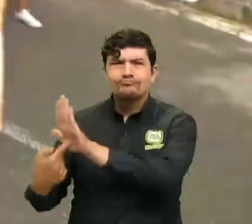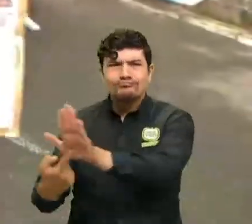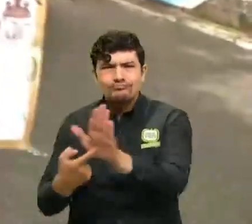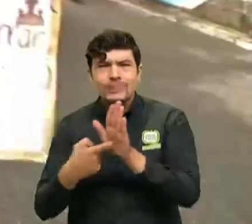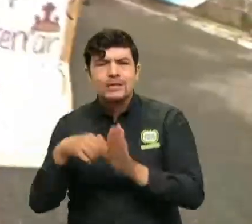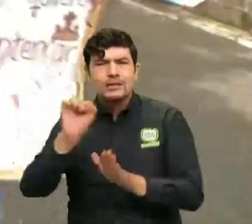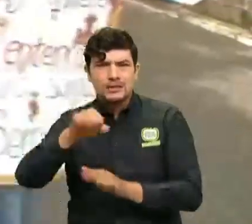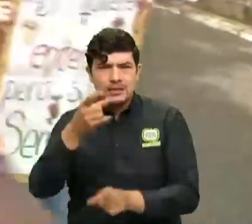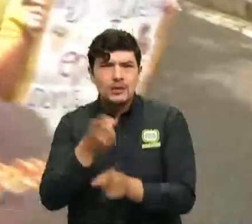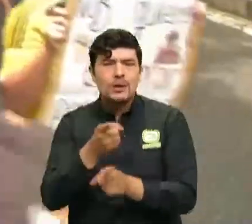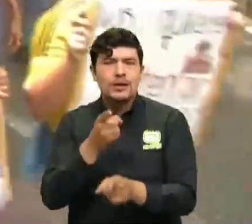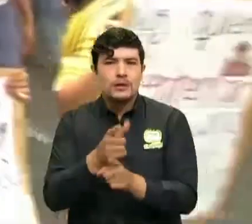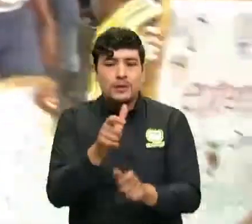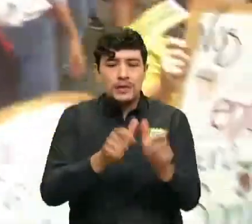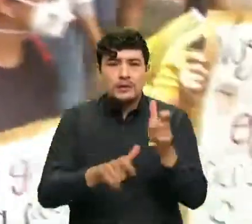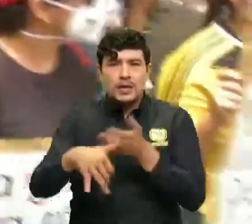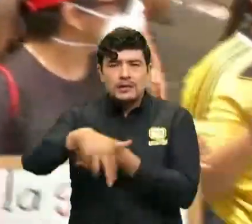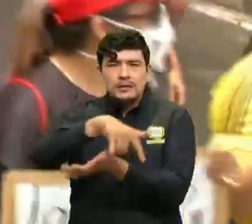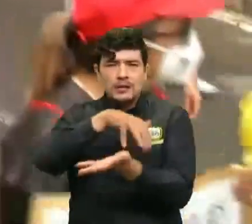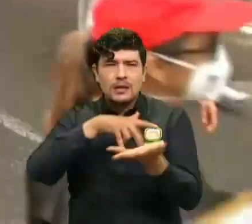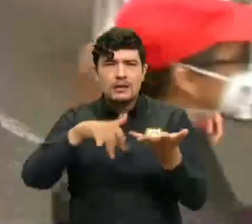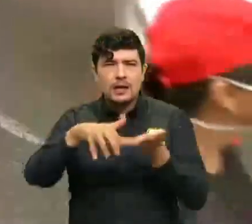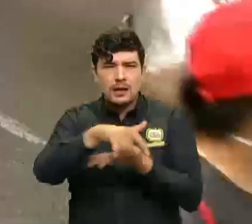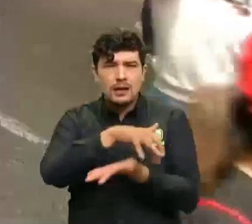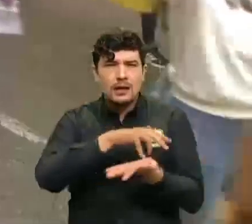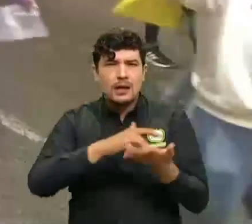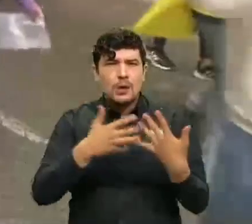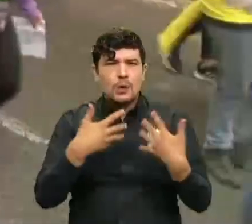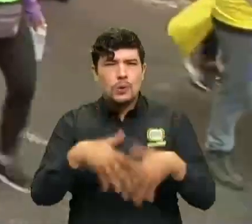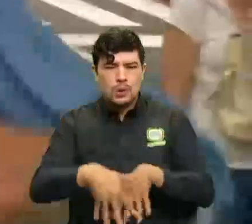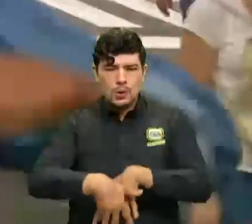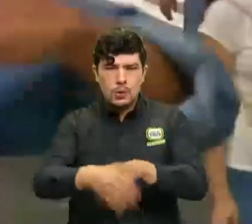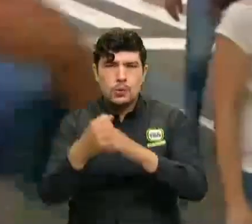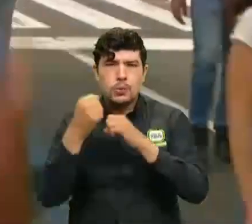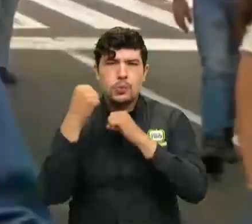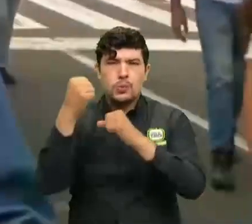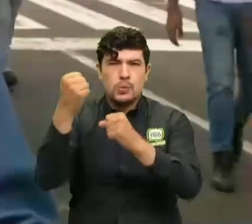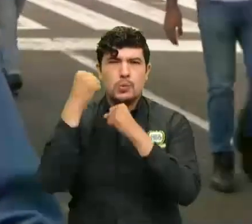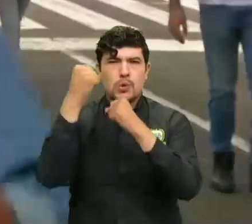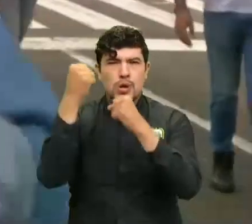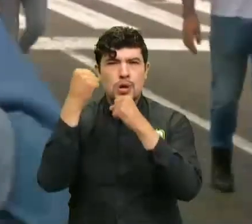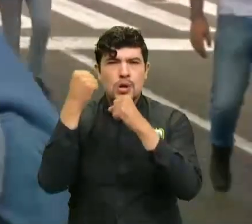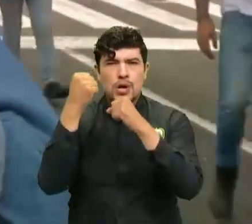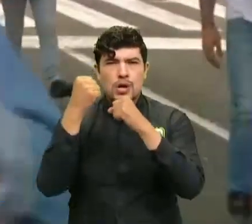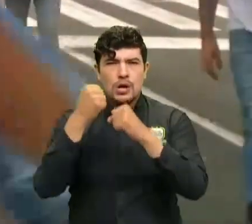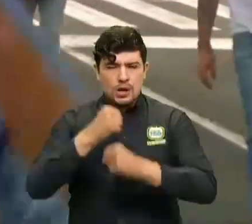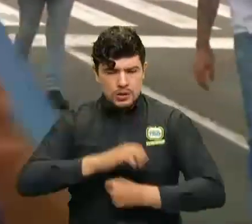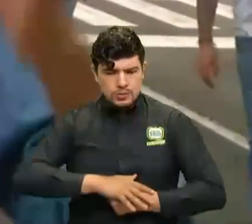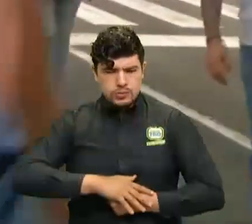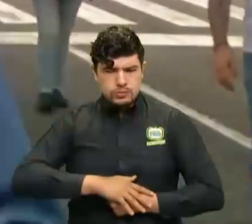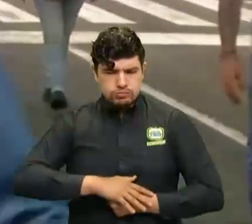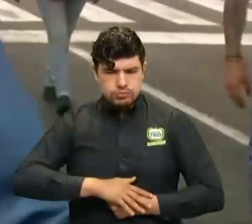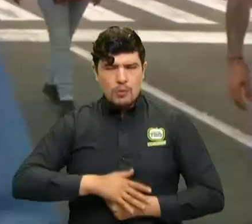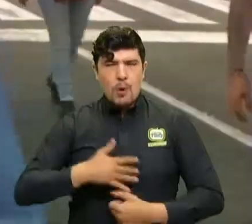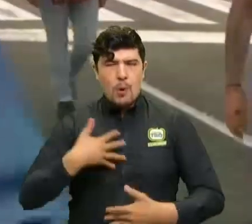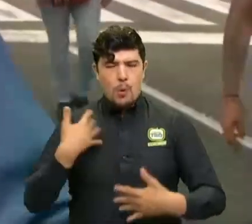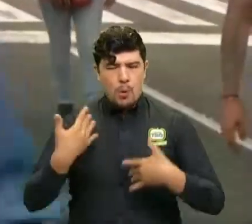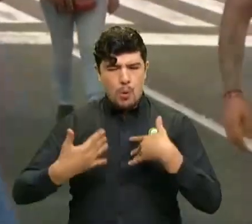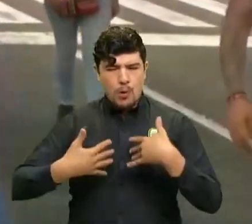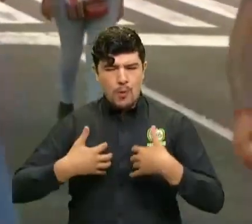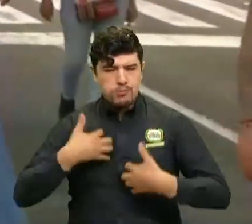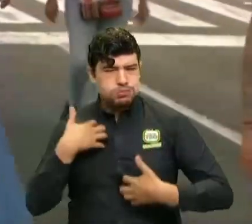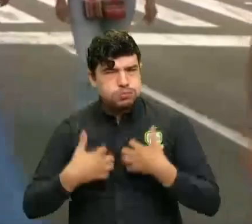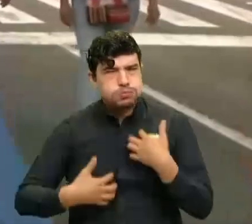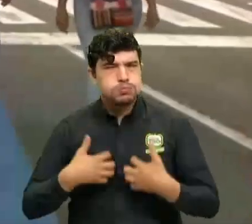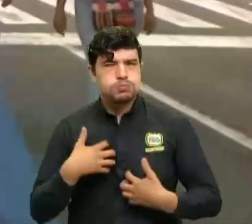efectivamente los santandereanos hoy, de una manera jocosa, de fiesta y de manera pacífica, estamos por